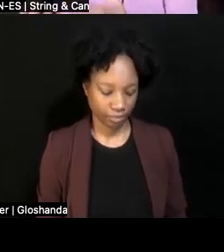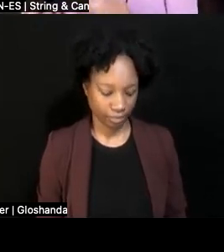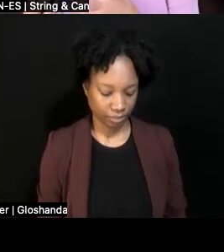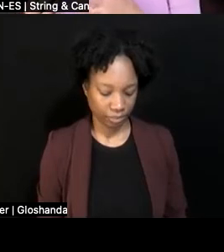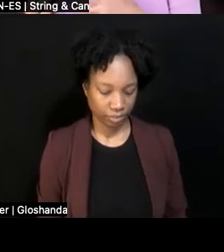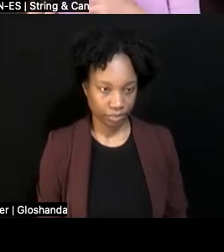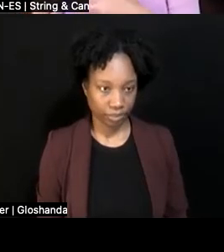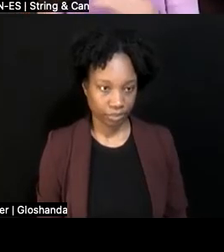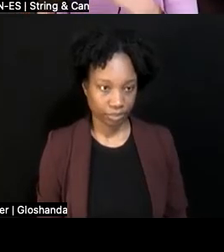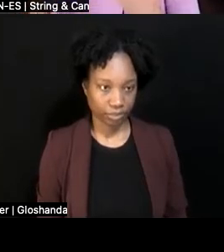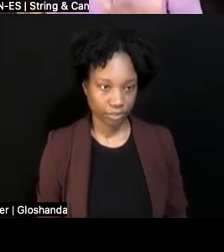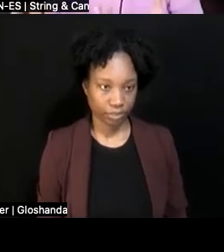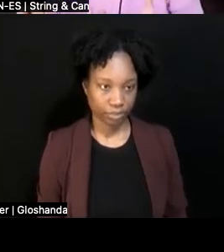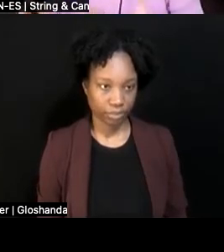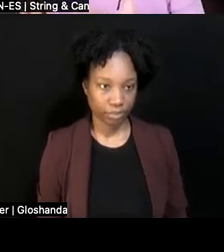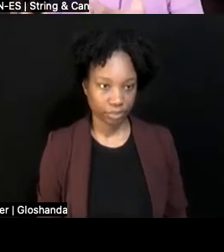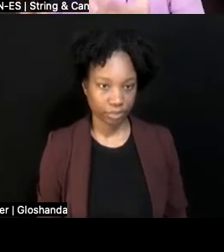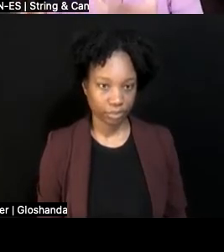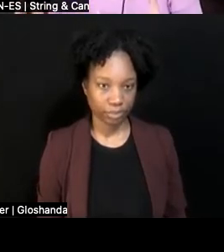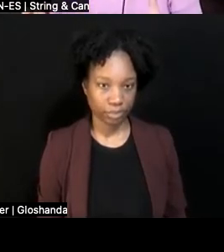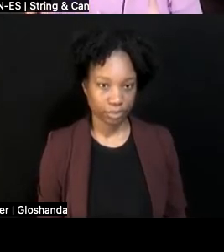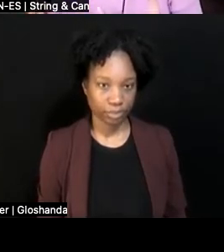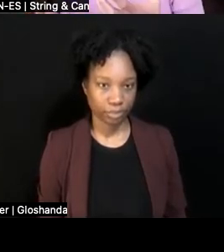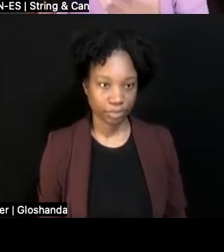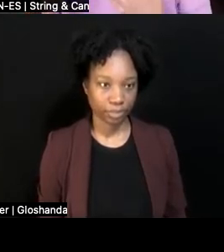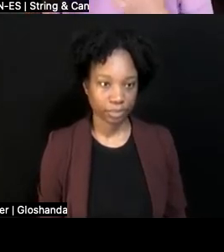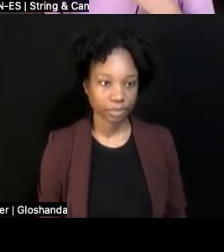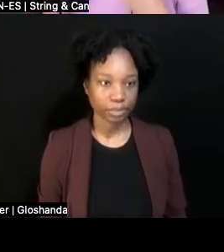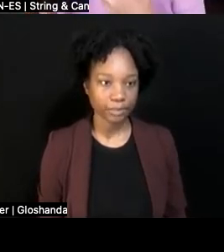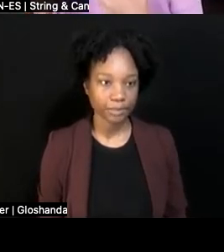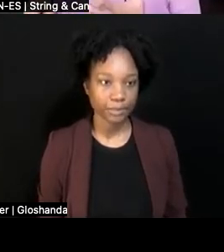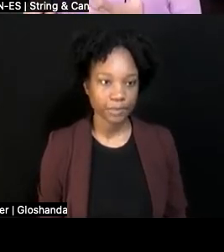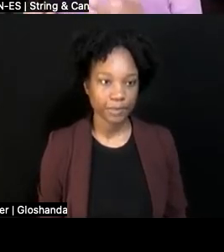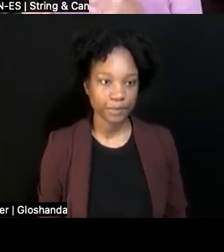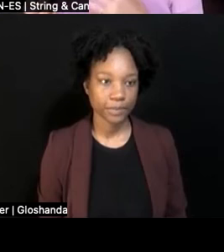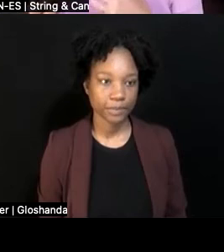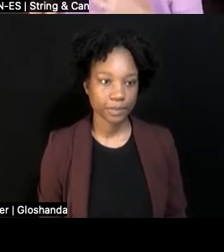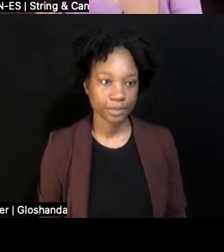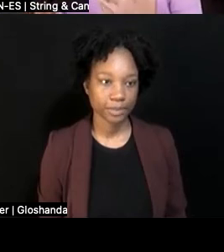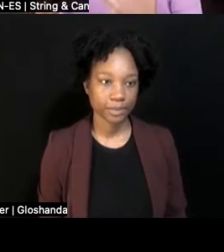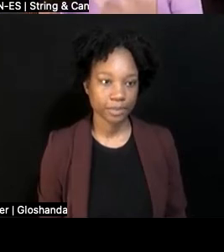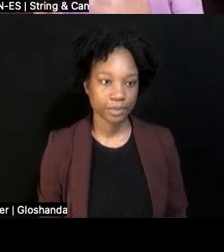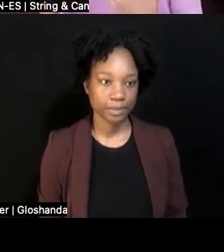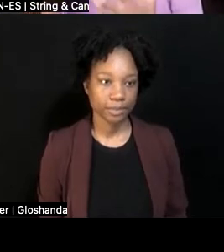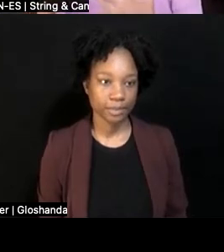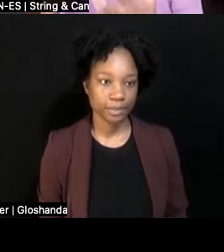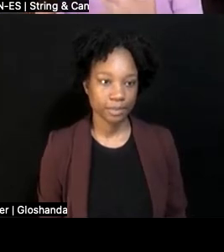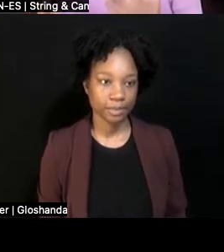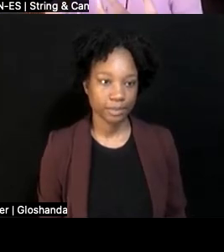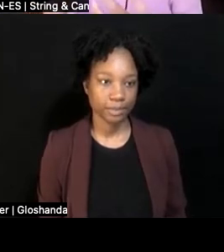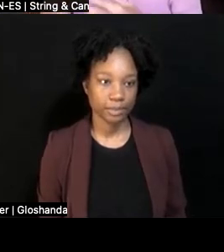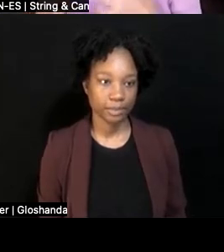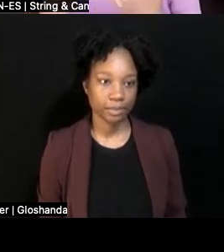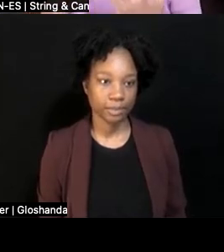papás eran prácticamente obsesionados con el cine, pero eran muchas de esas películas